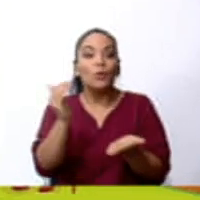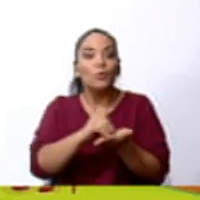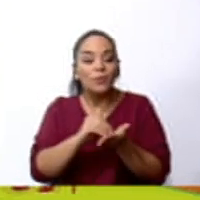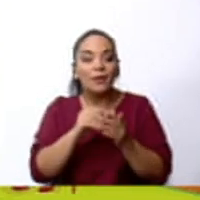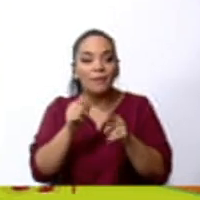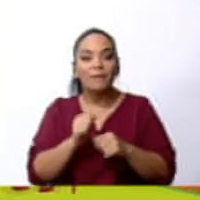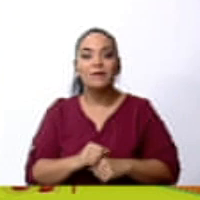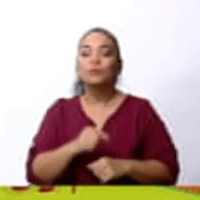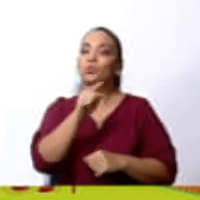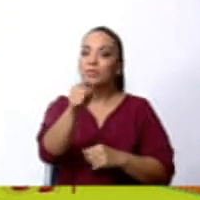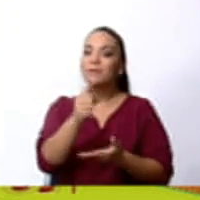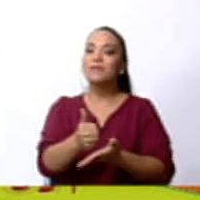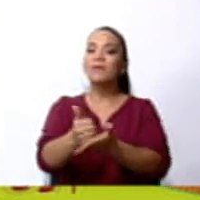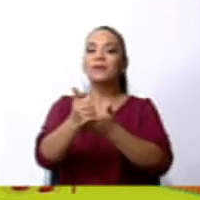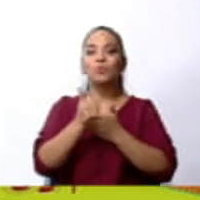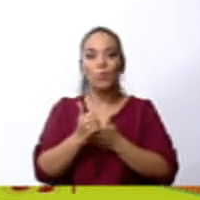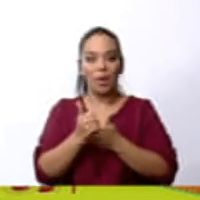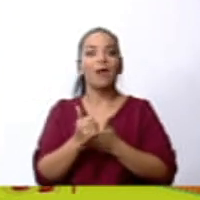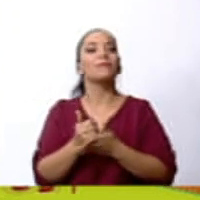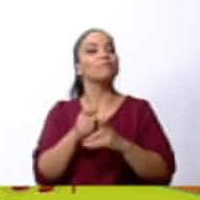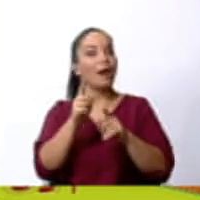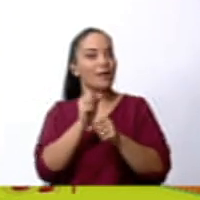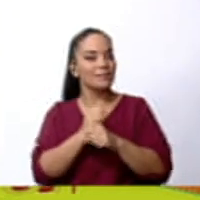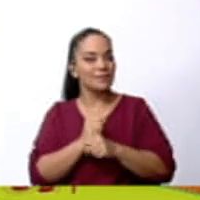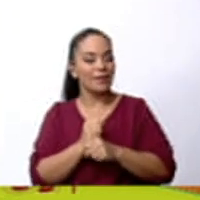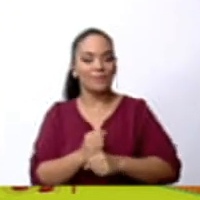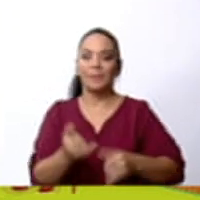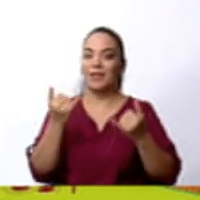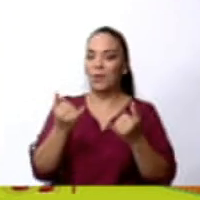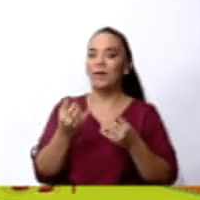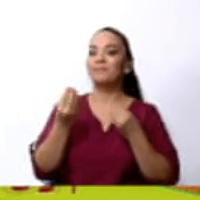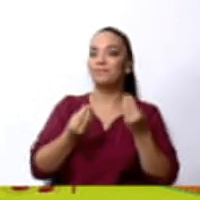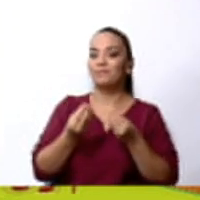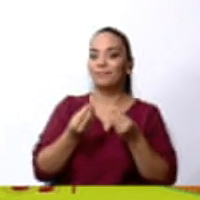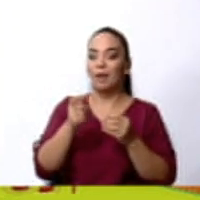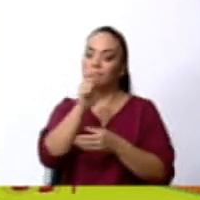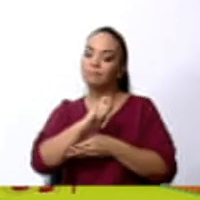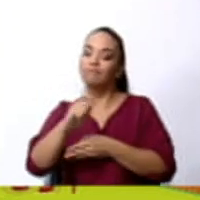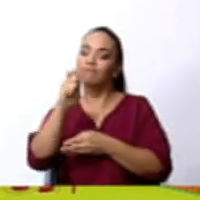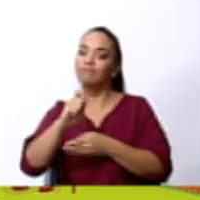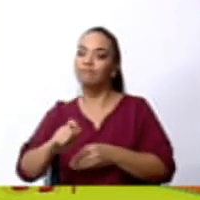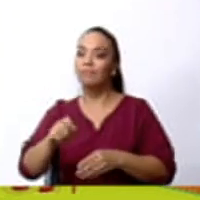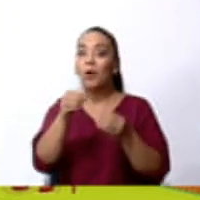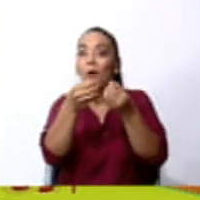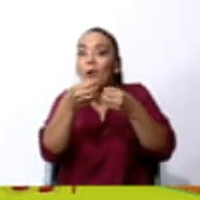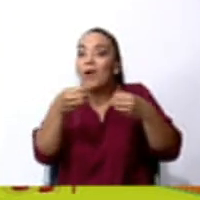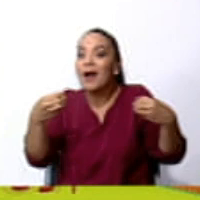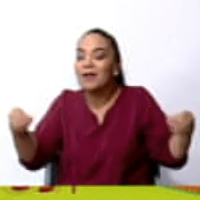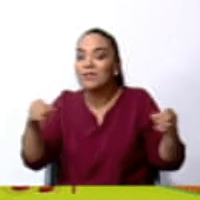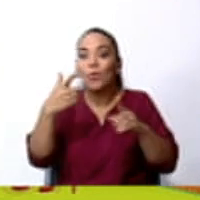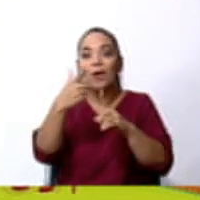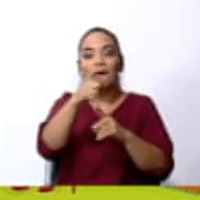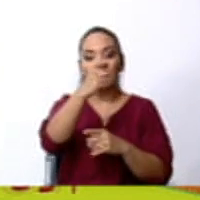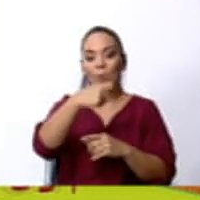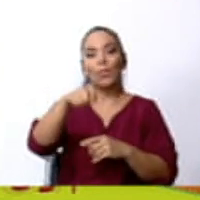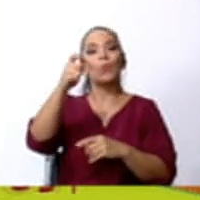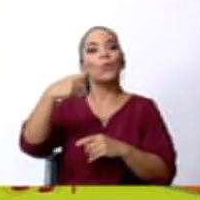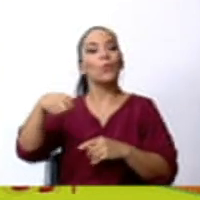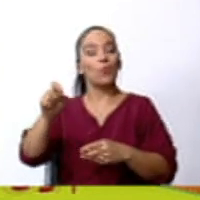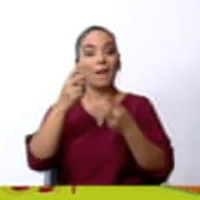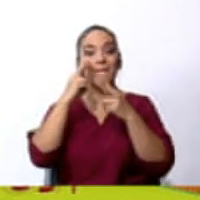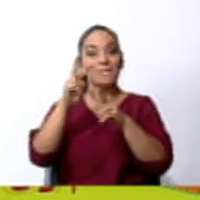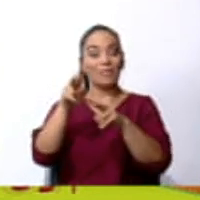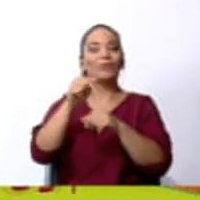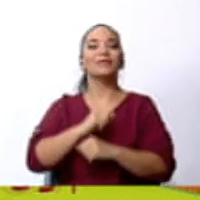y me van a ayudar a hacer, pero esta vez vamos a hacer una oración con letra cursiva. Así que veamos la